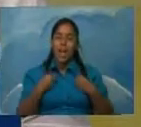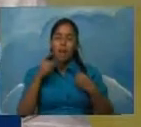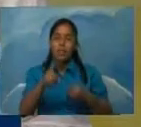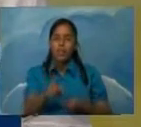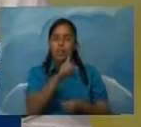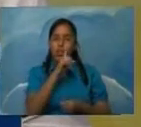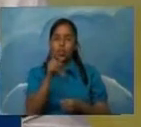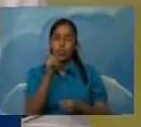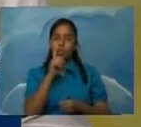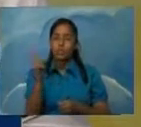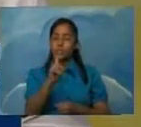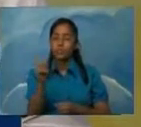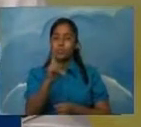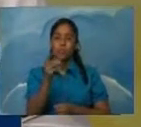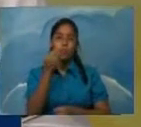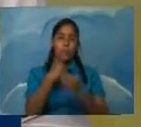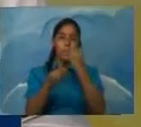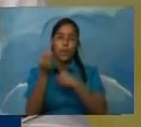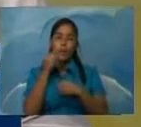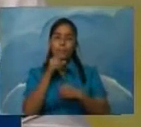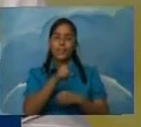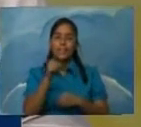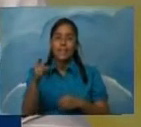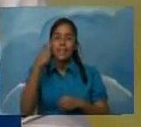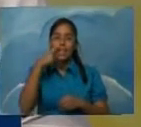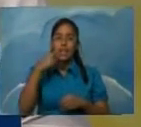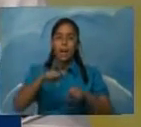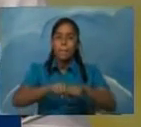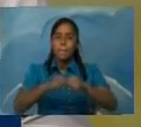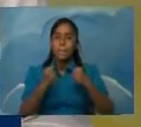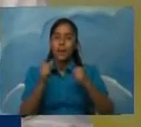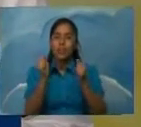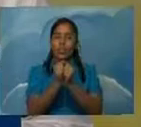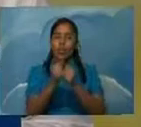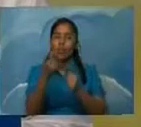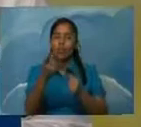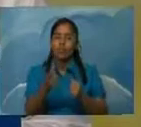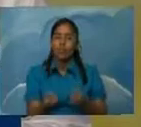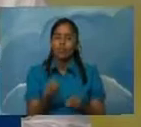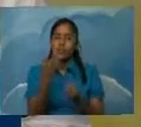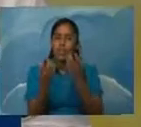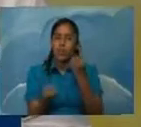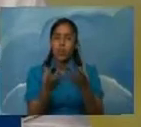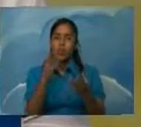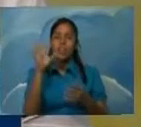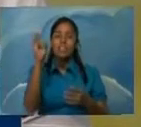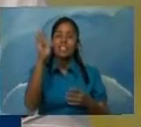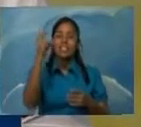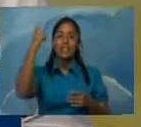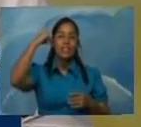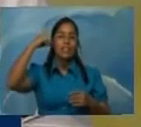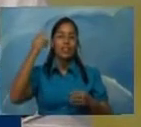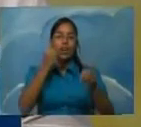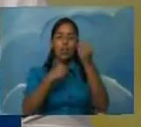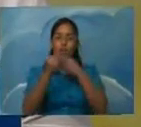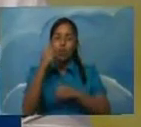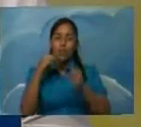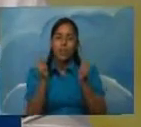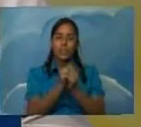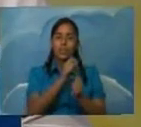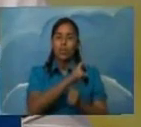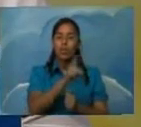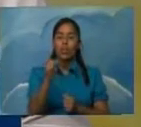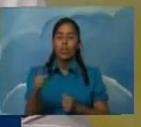nombre. No comerás en ella pan con levadura. 7 días comerás con